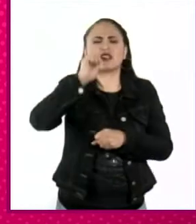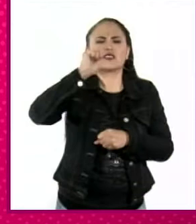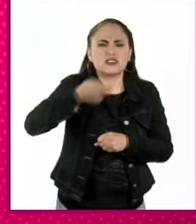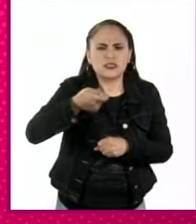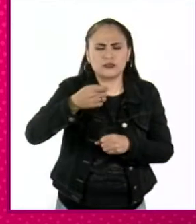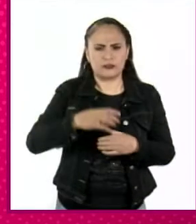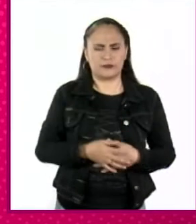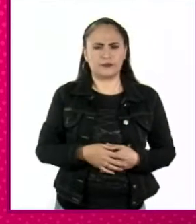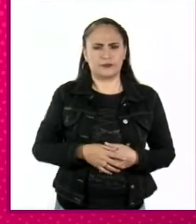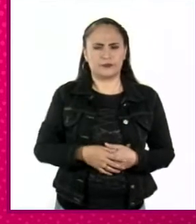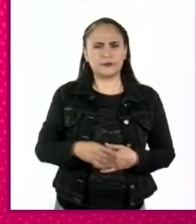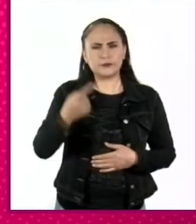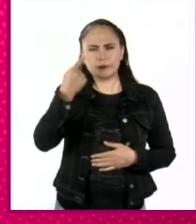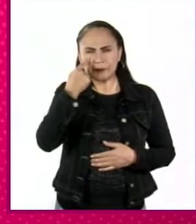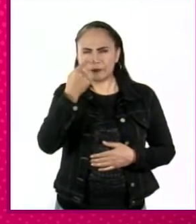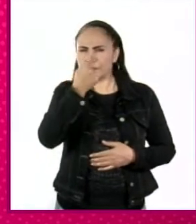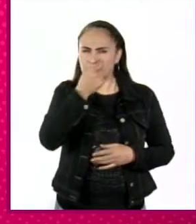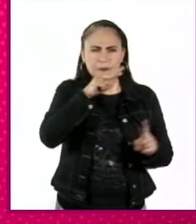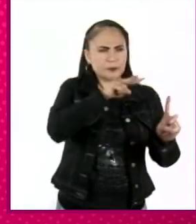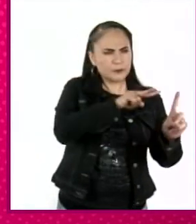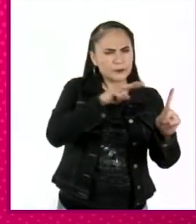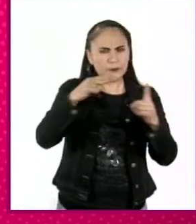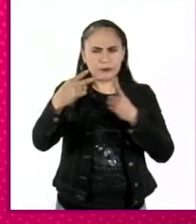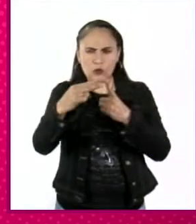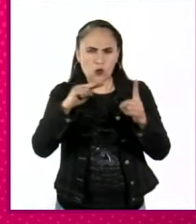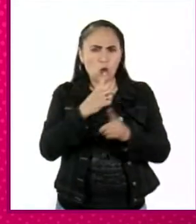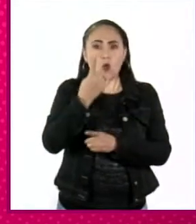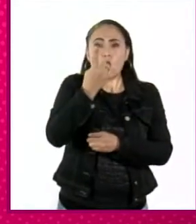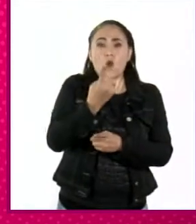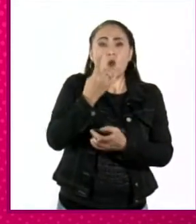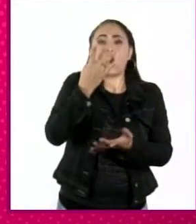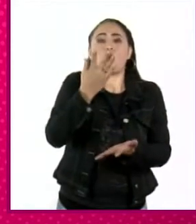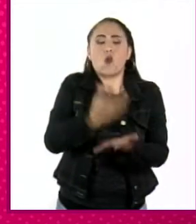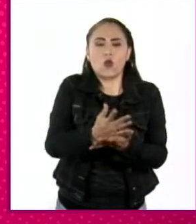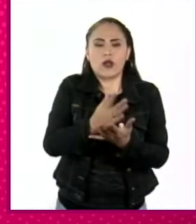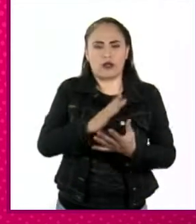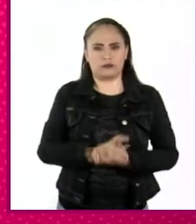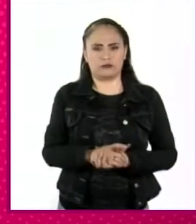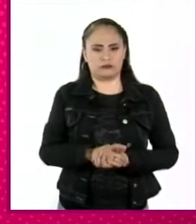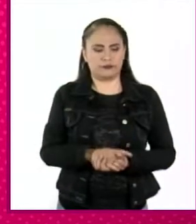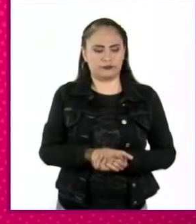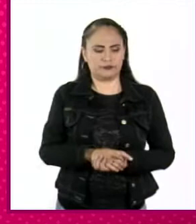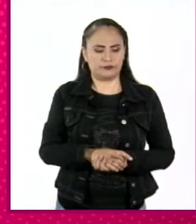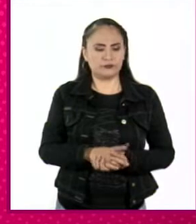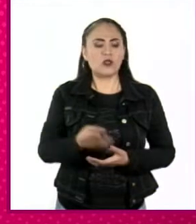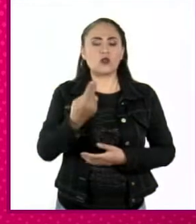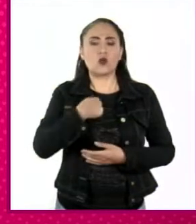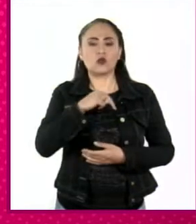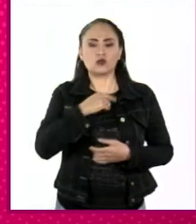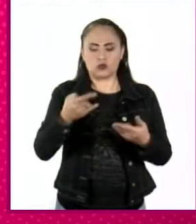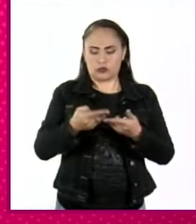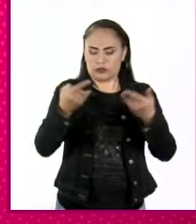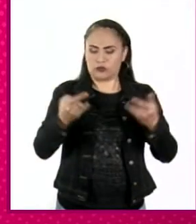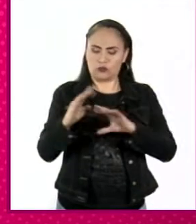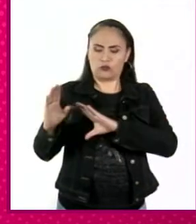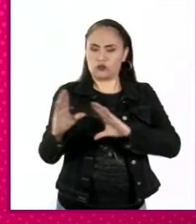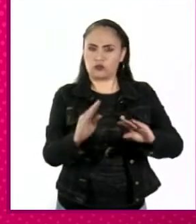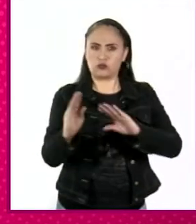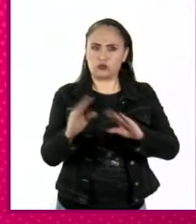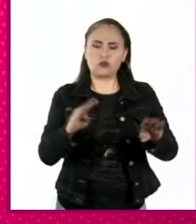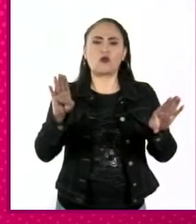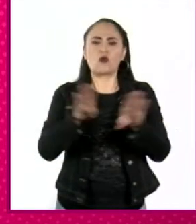una visión, digamos, unívoca respecto a cómo enseñamos la historia. Por